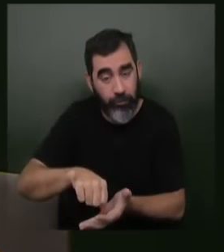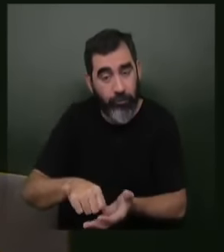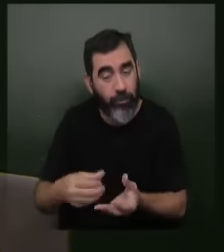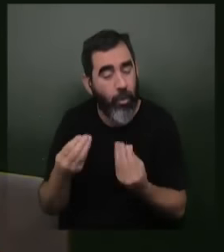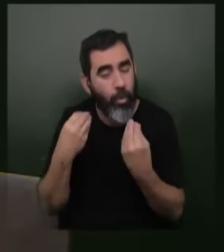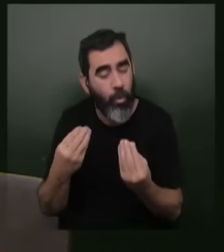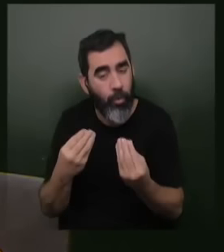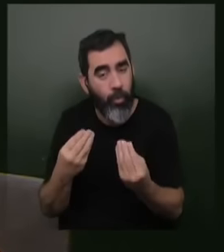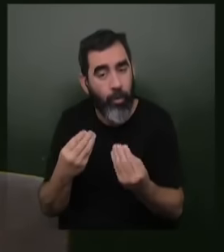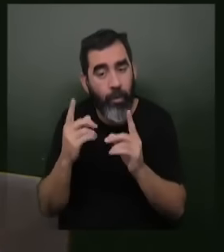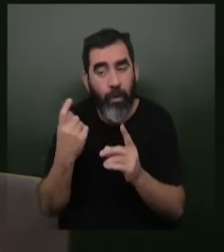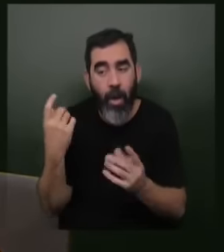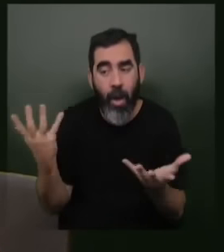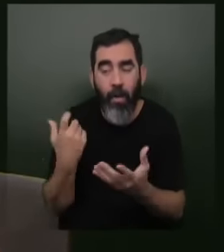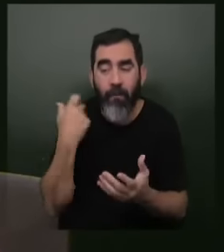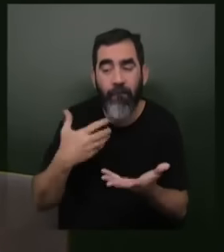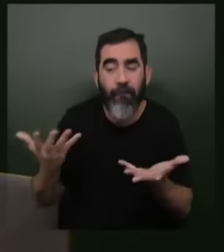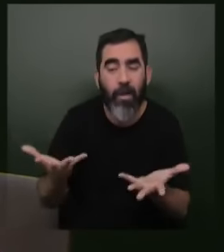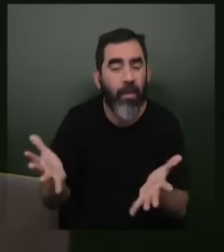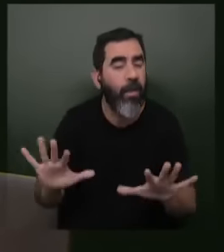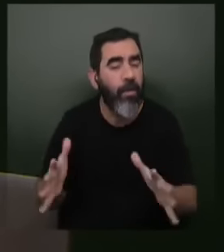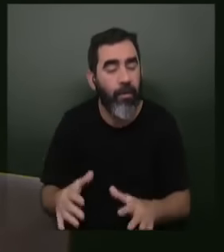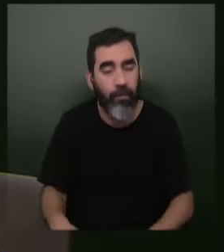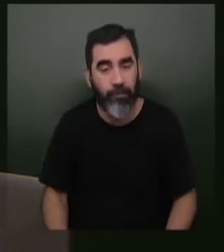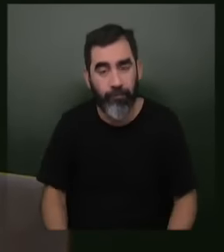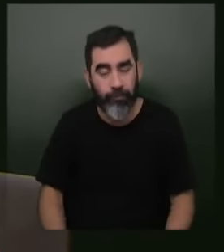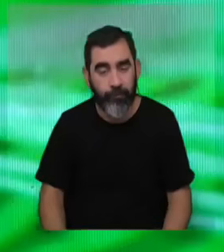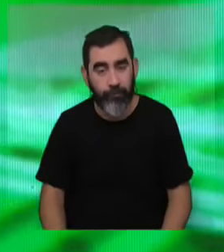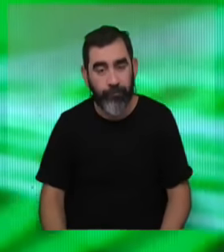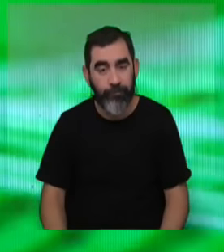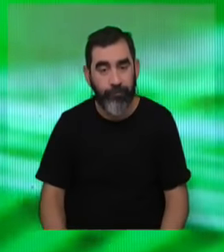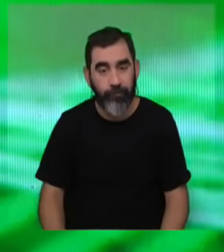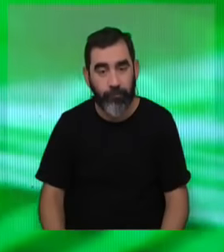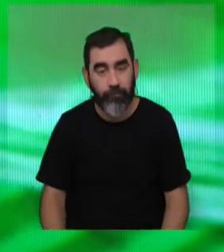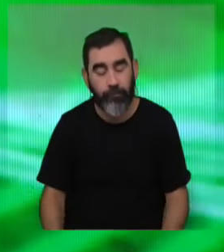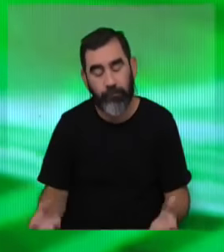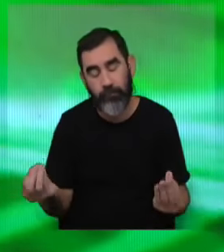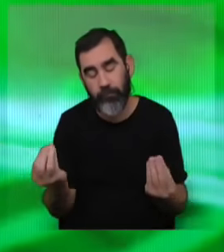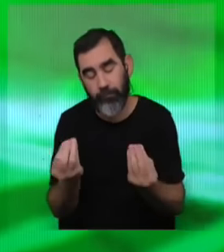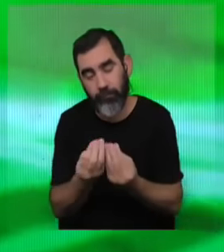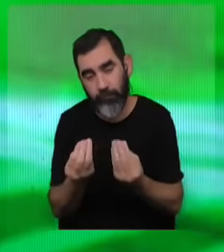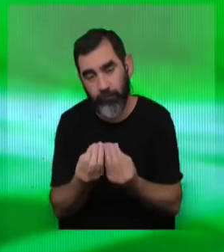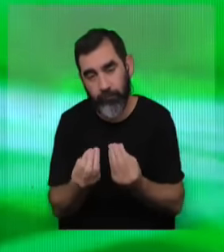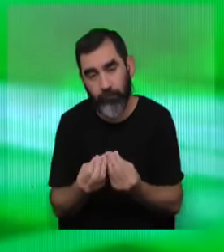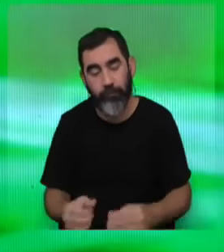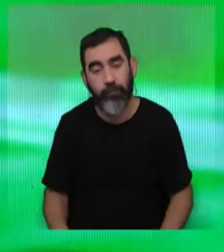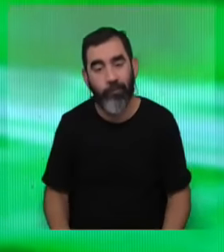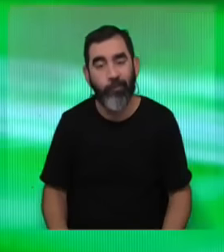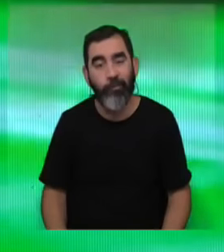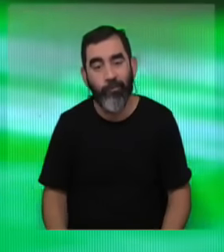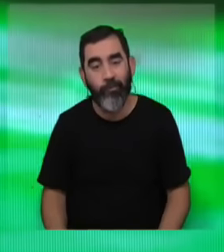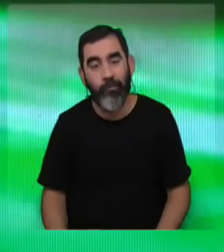qué debe se está ahora o estamos como Uruguay y bueno Muchos